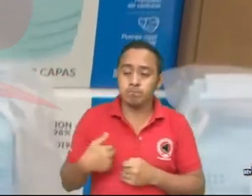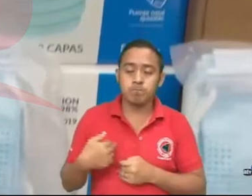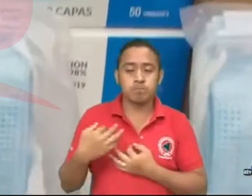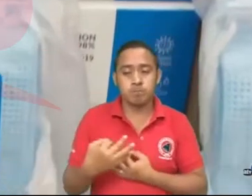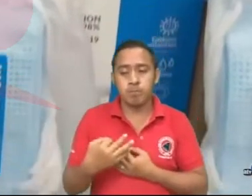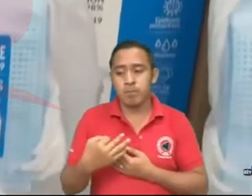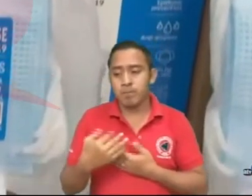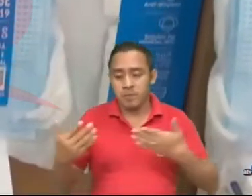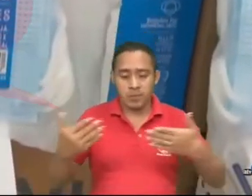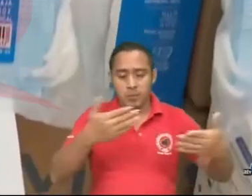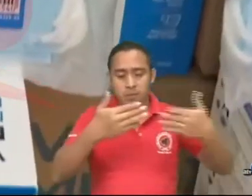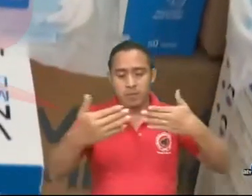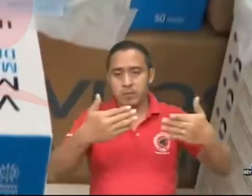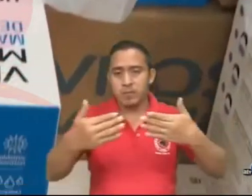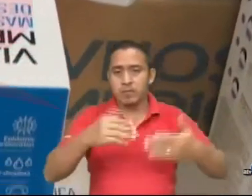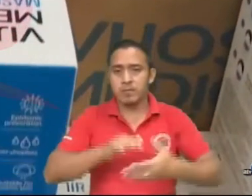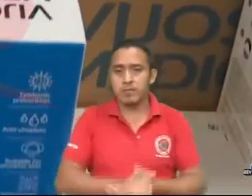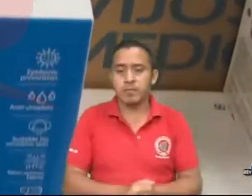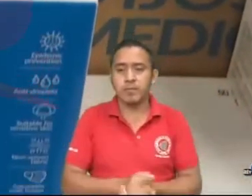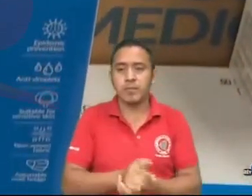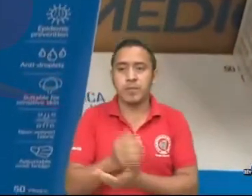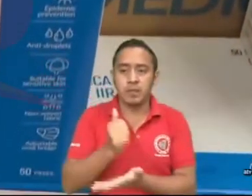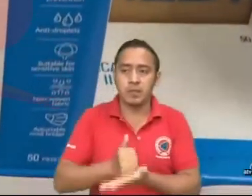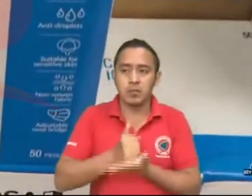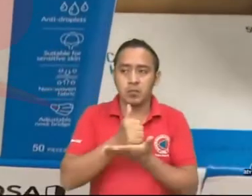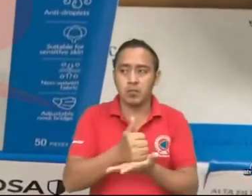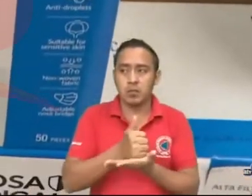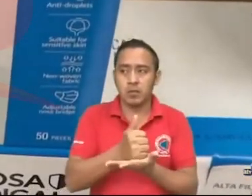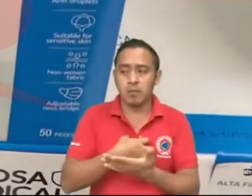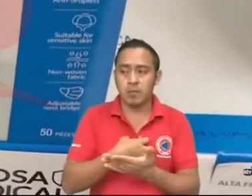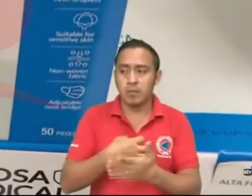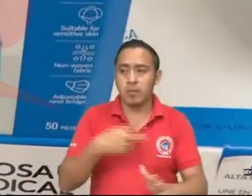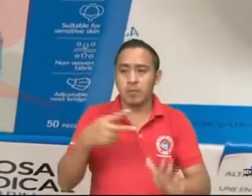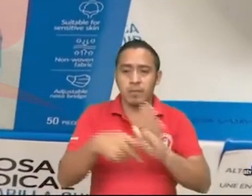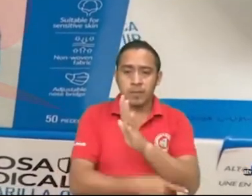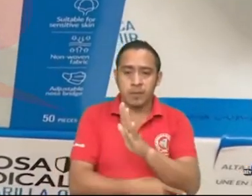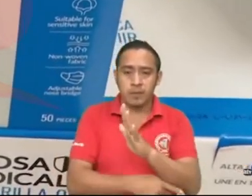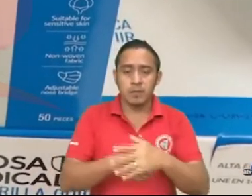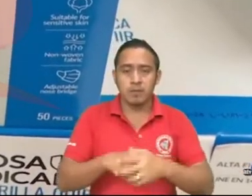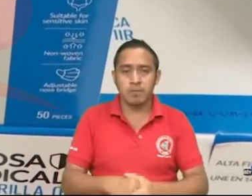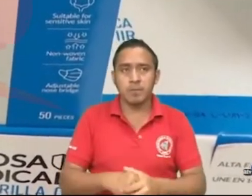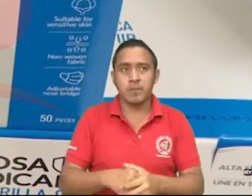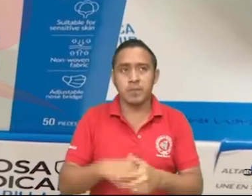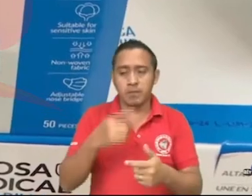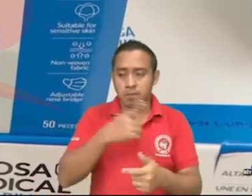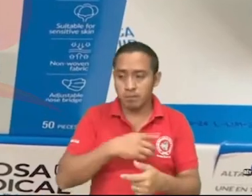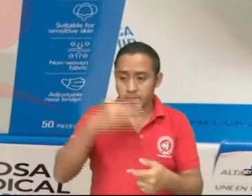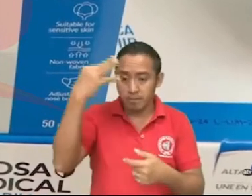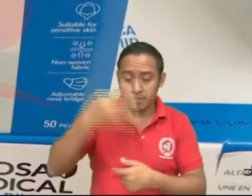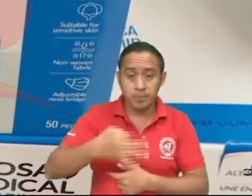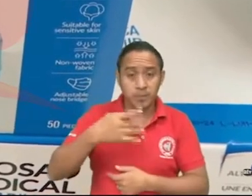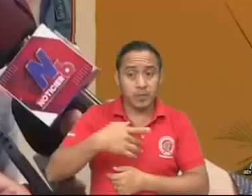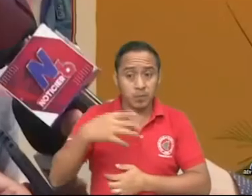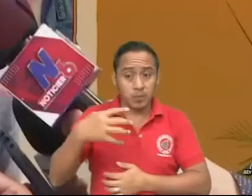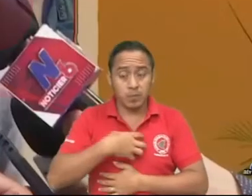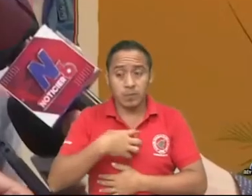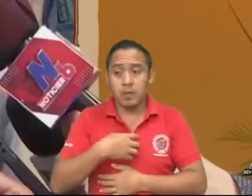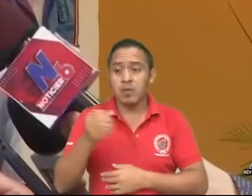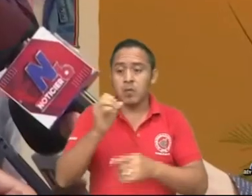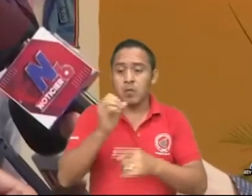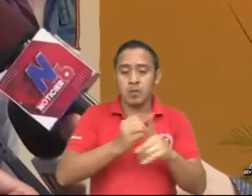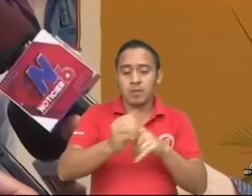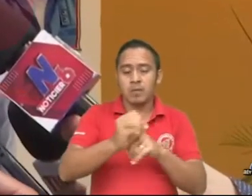marco multilateral y de solidaridad entre los países y la validez de estos organismos como el